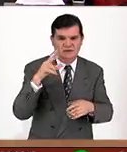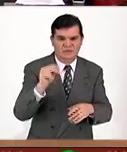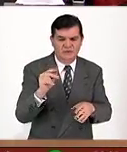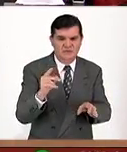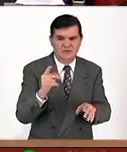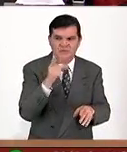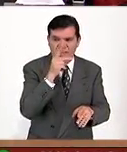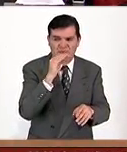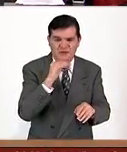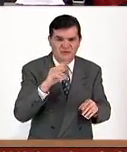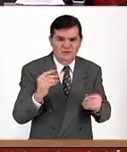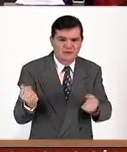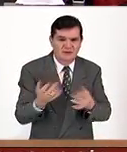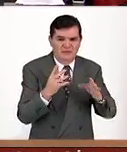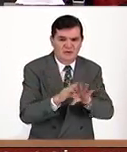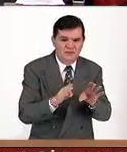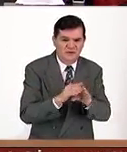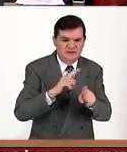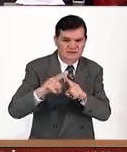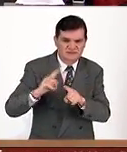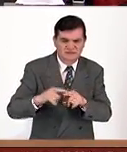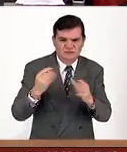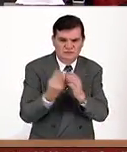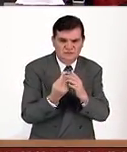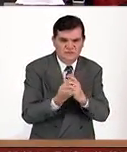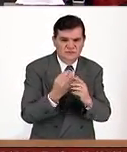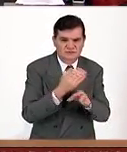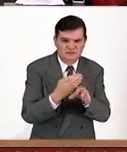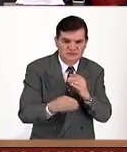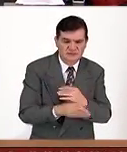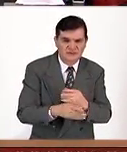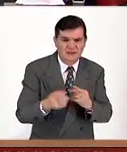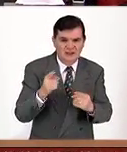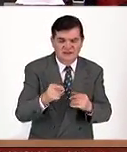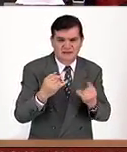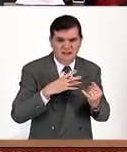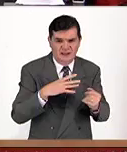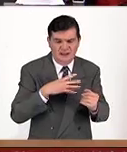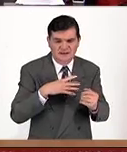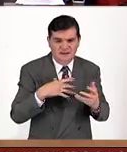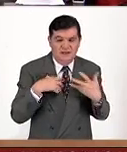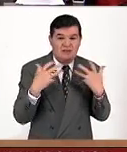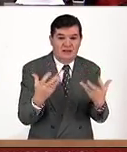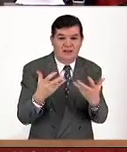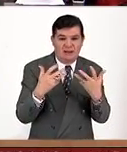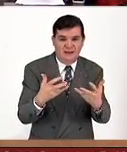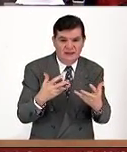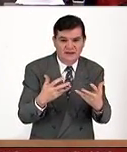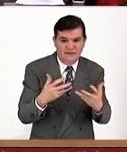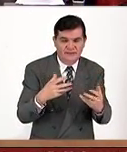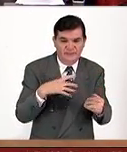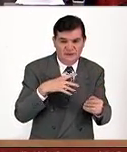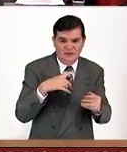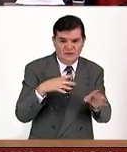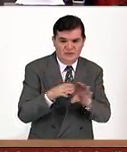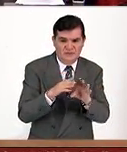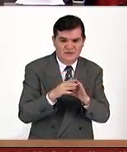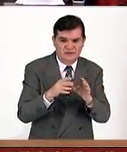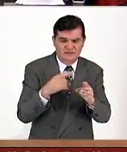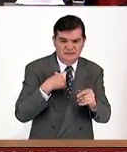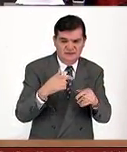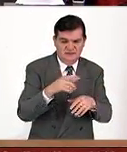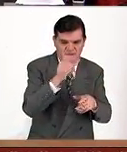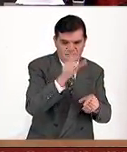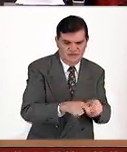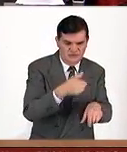los papás no tenemos que estarlos llevando a todo tipo de curso y de lados. A veces los papás estamos tan ansiosos. Hay una gran ansiedad. El capítulo